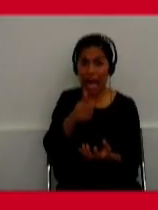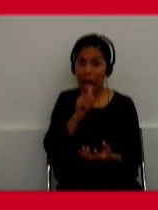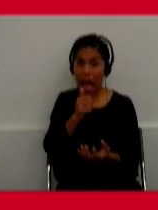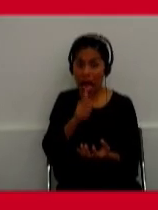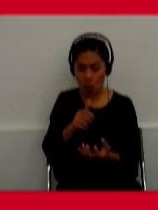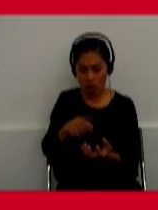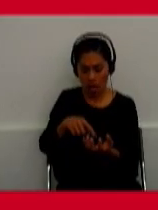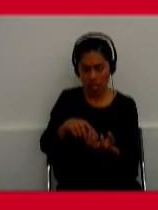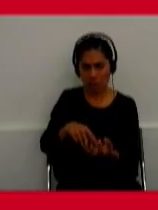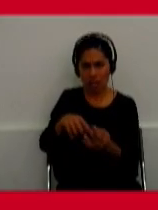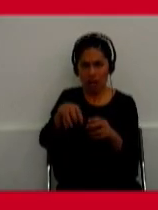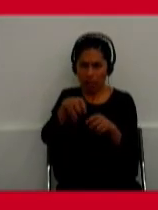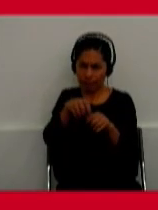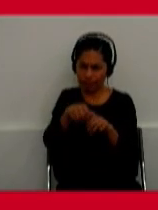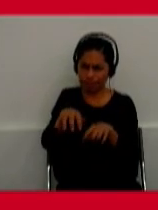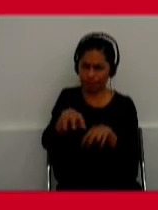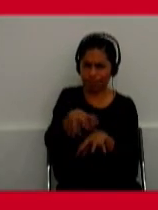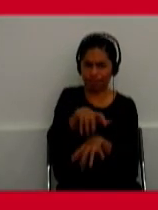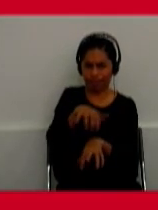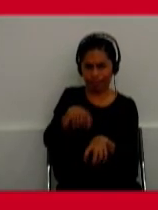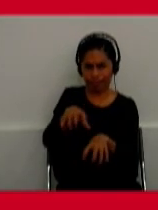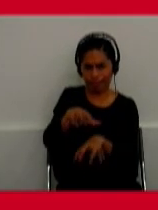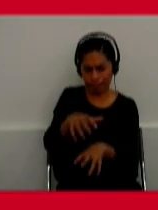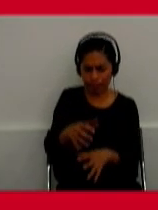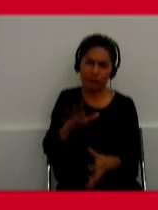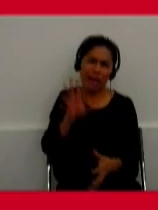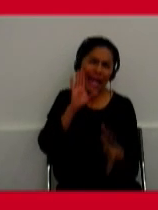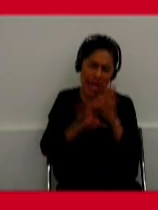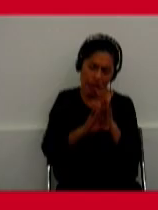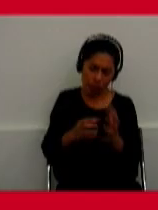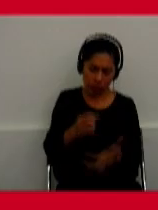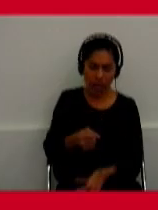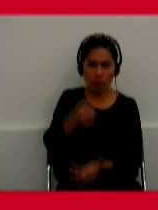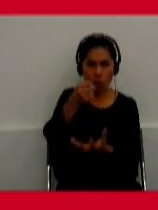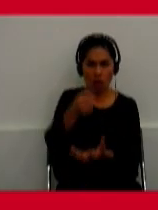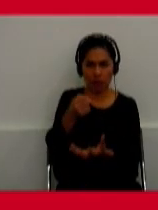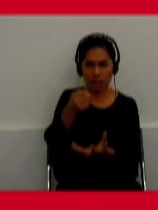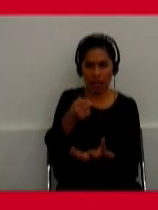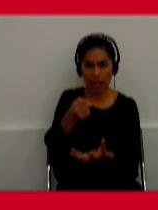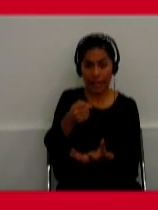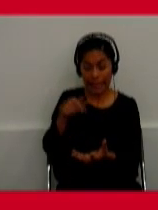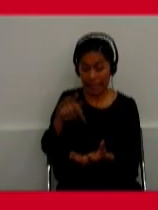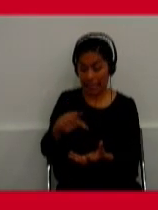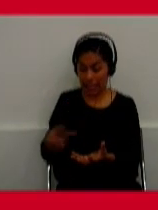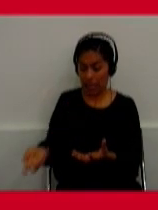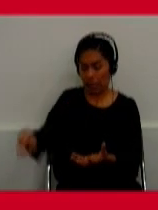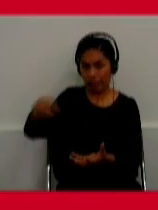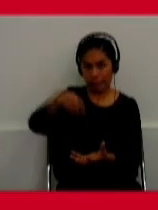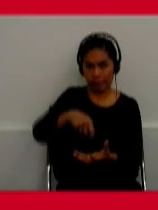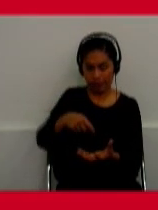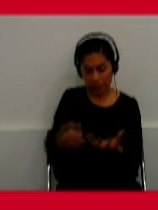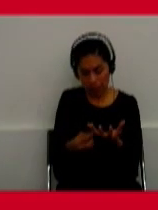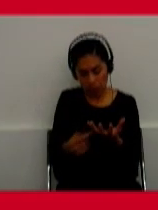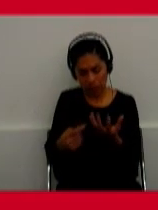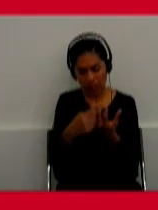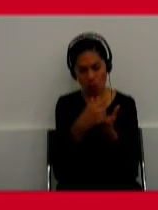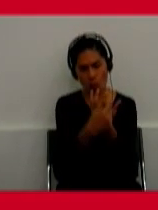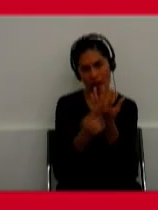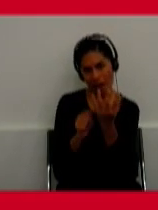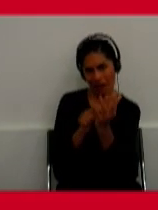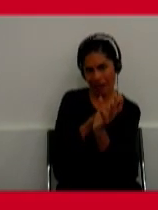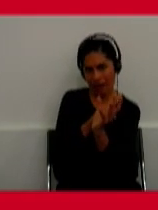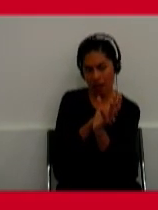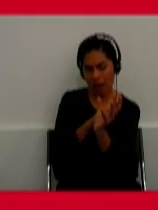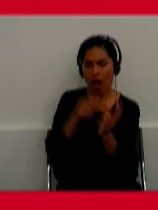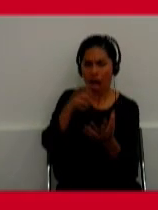que probablemente, por ejemplo, una bolsa, llenamos de relaves, pero la bolsa es con poros, entonces le